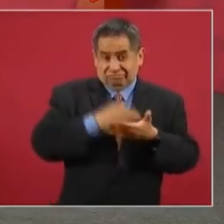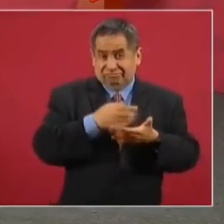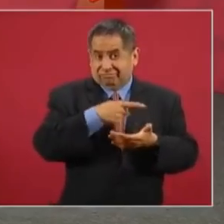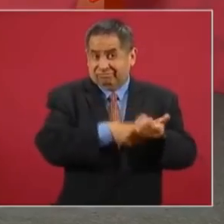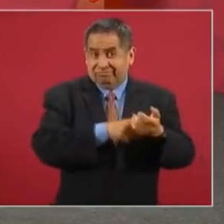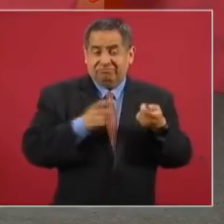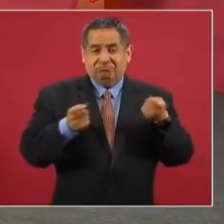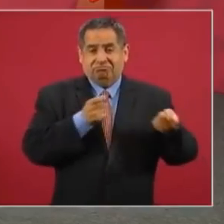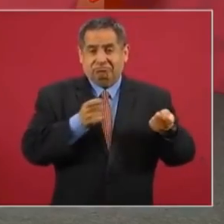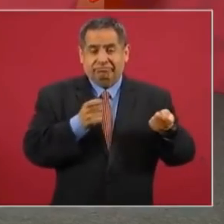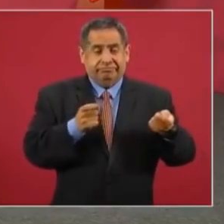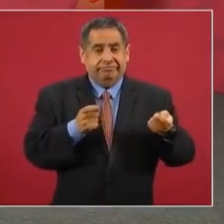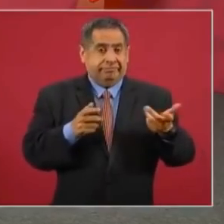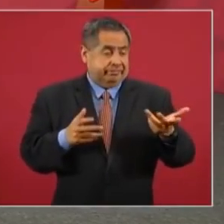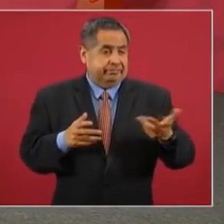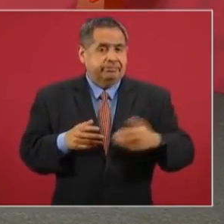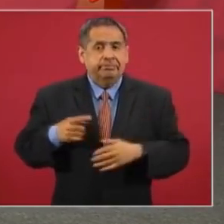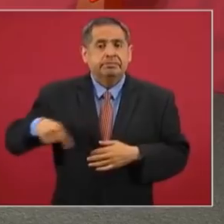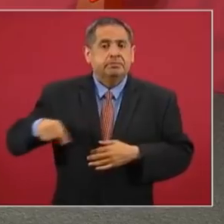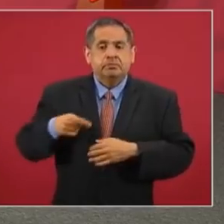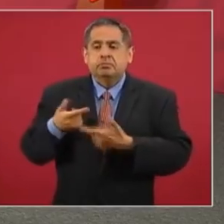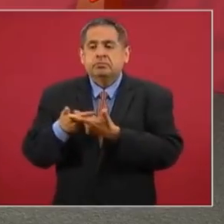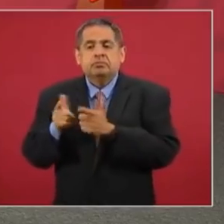del país,